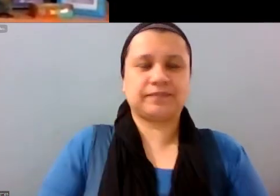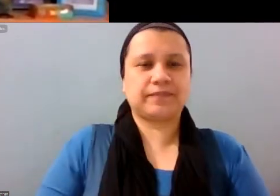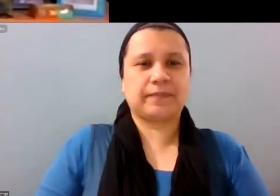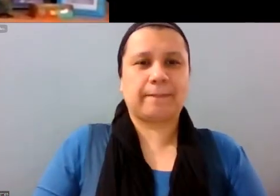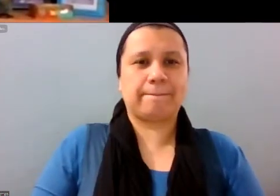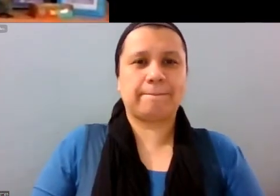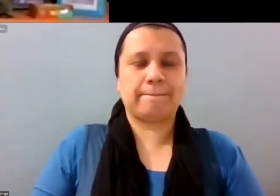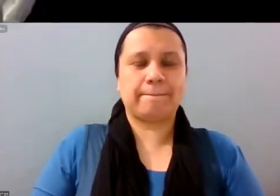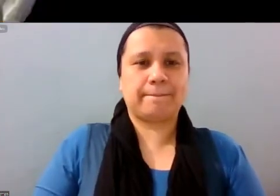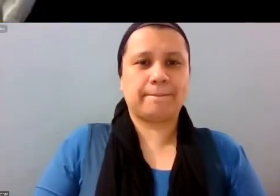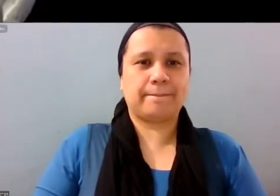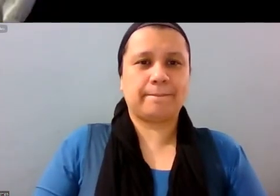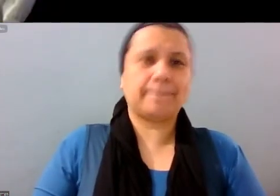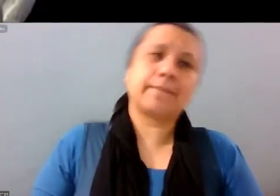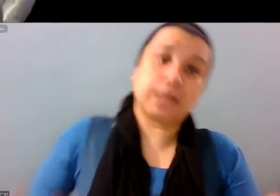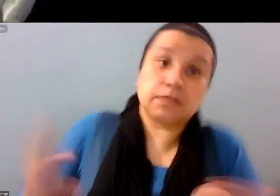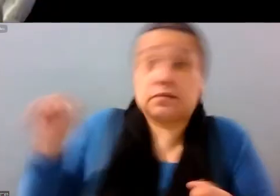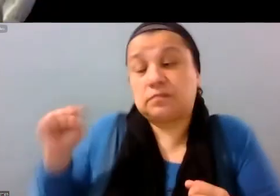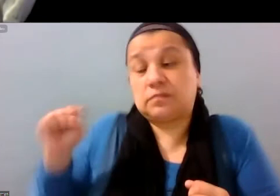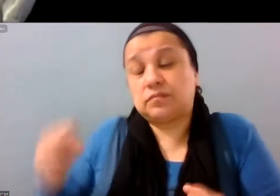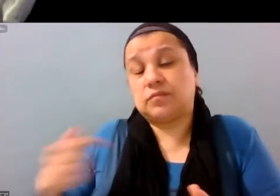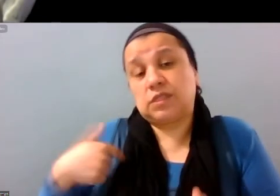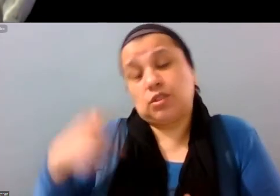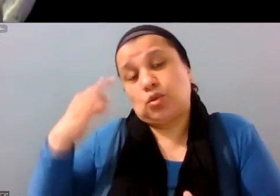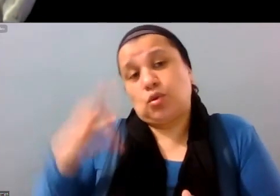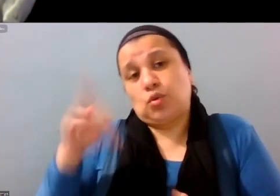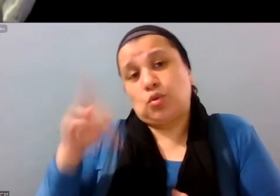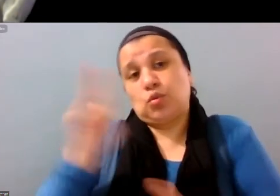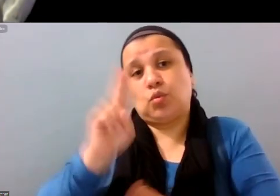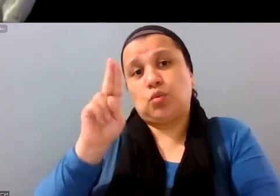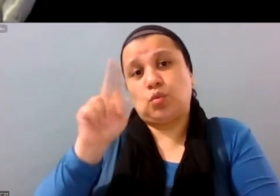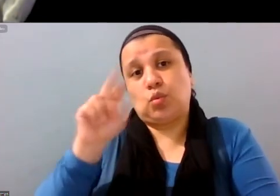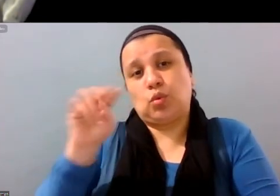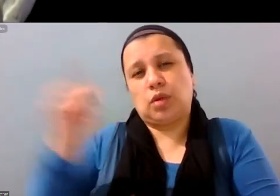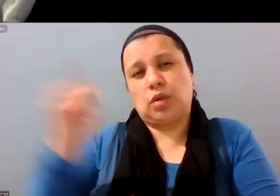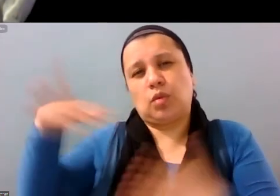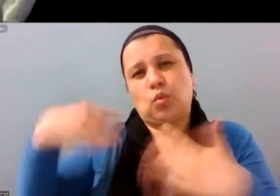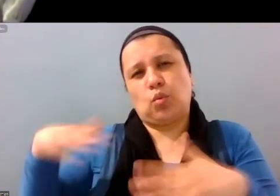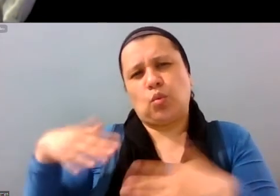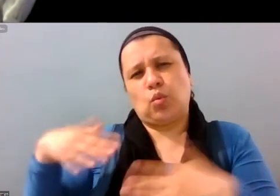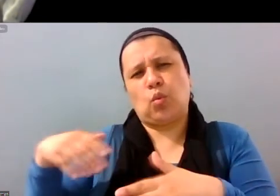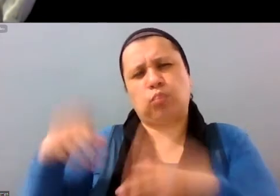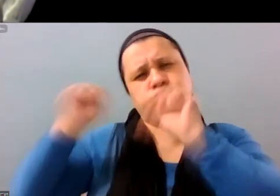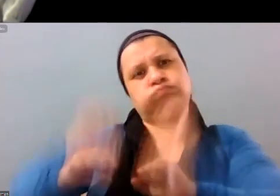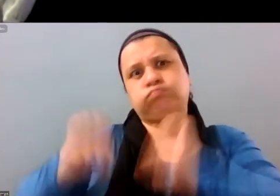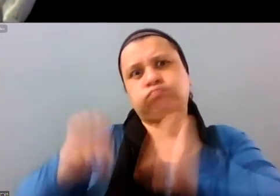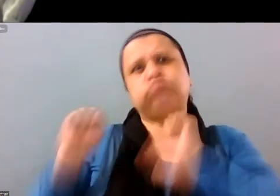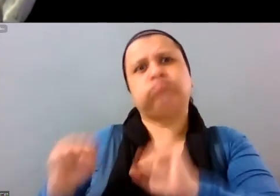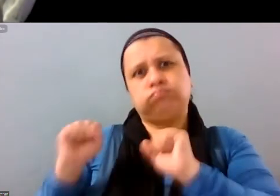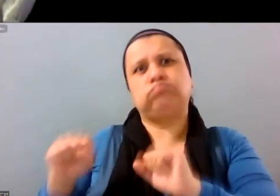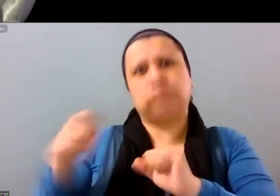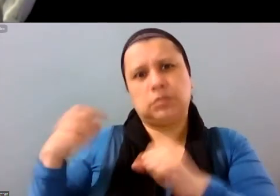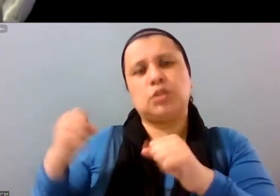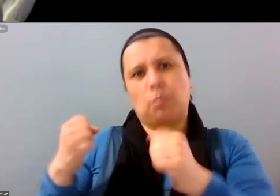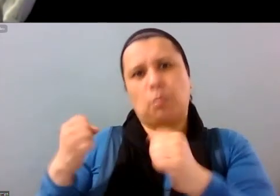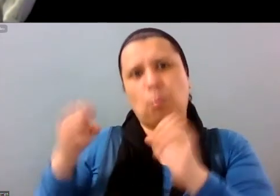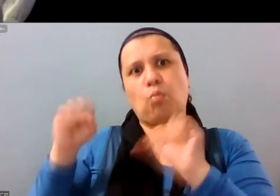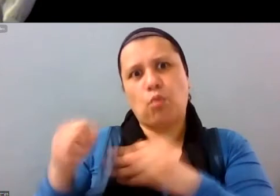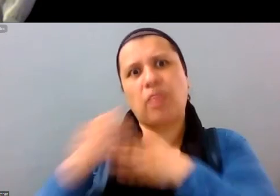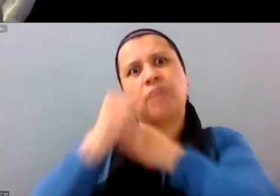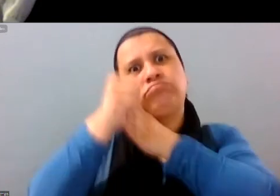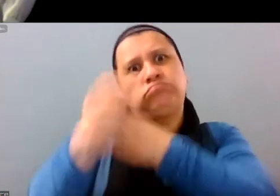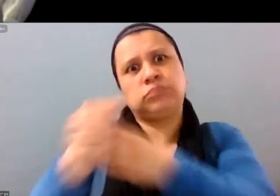y bueno yo creo que la universidad estatal a distancia tiene un gran potencial de fijar ojalá de ruta no solamente